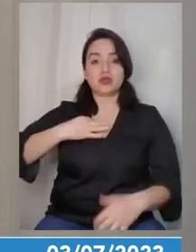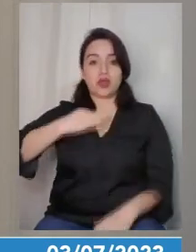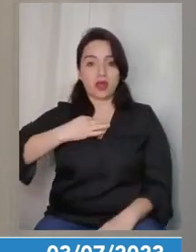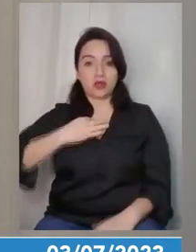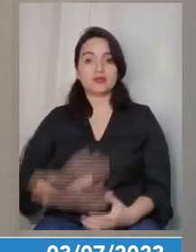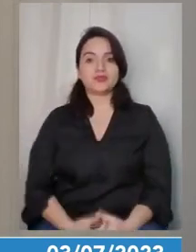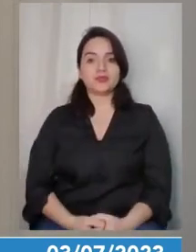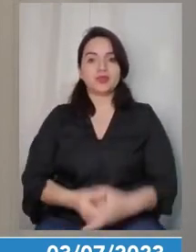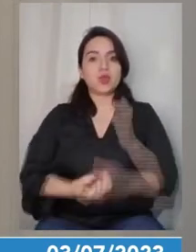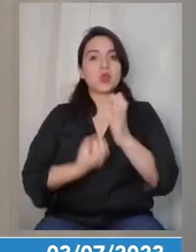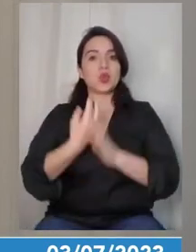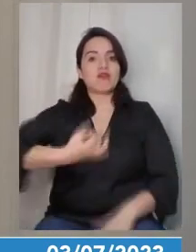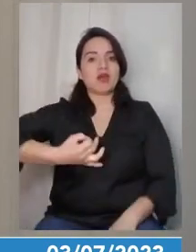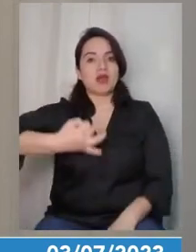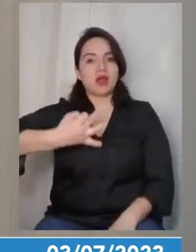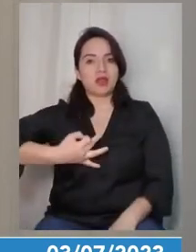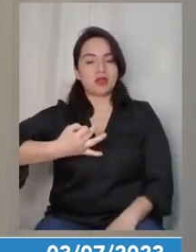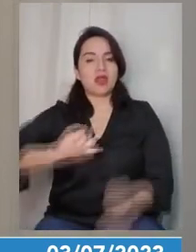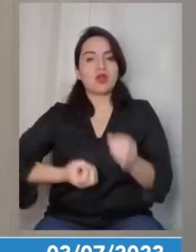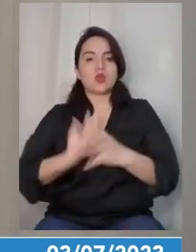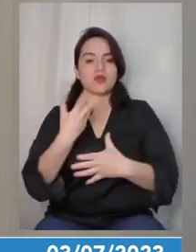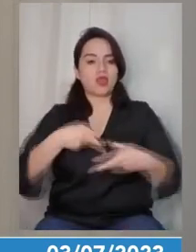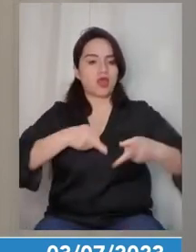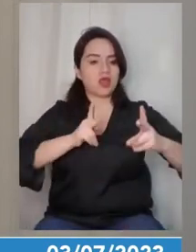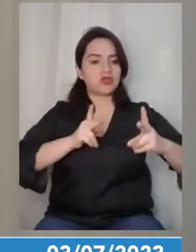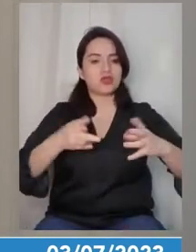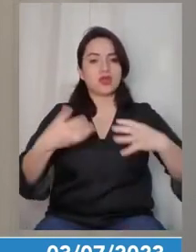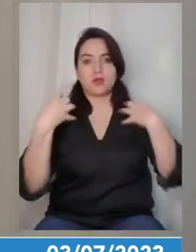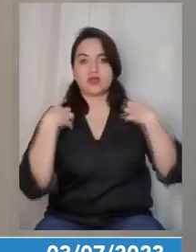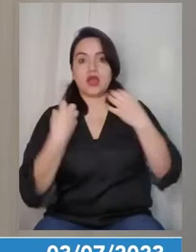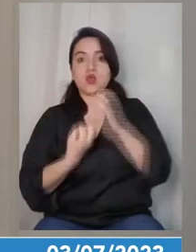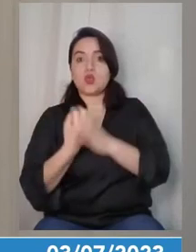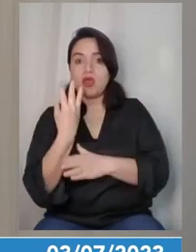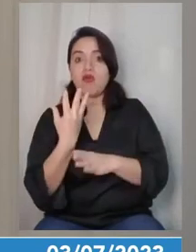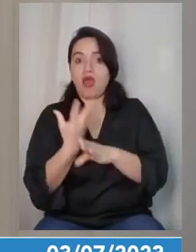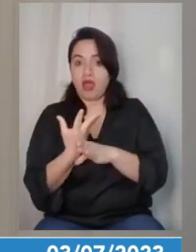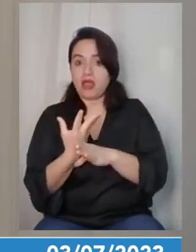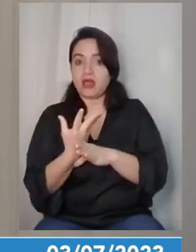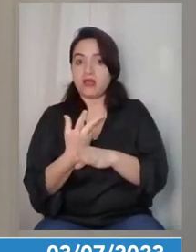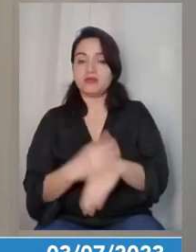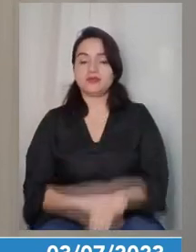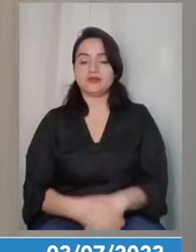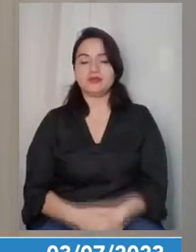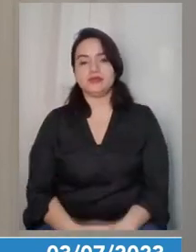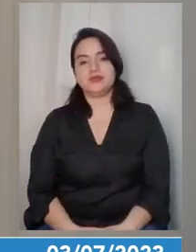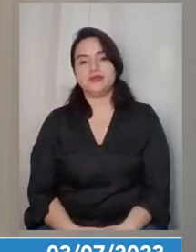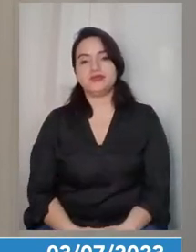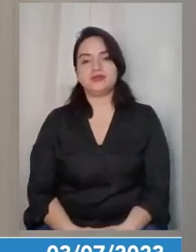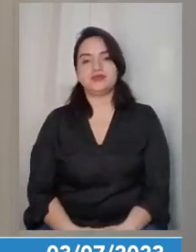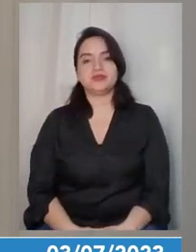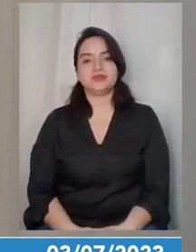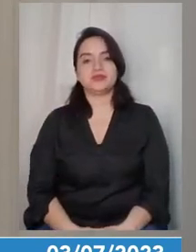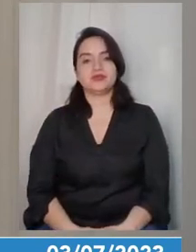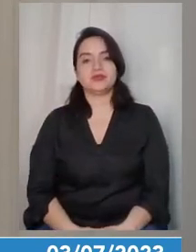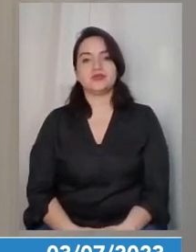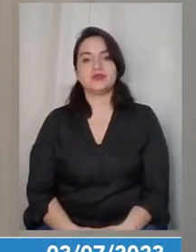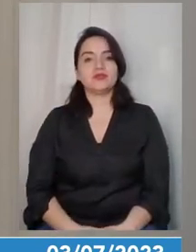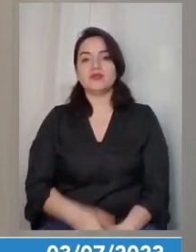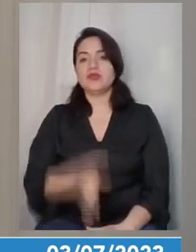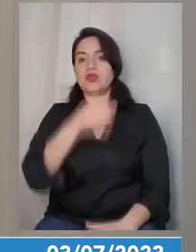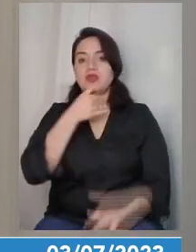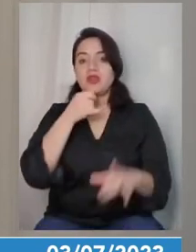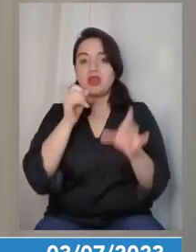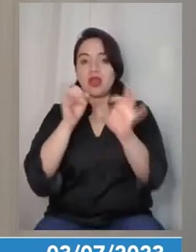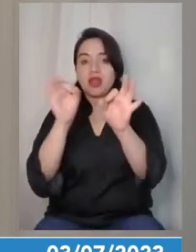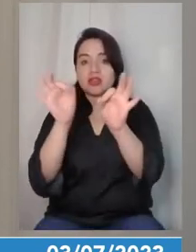y nuevos derechos y deberes, ¿no es cierto?, que no están descritos en este artículo 12. Entonces, si este